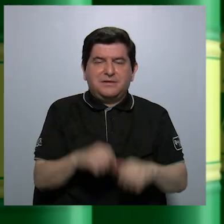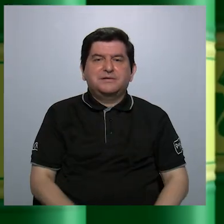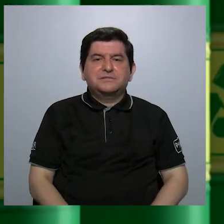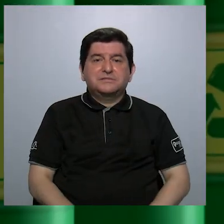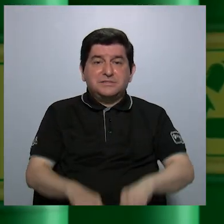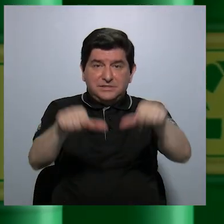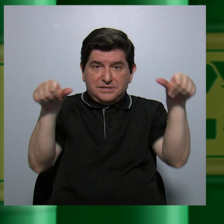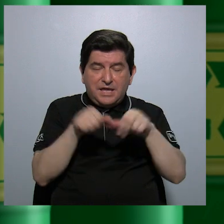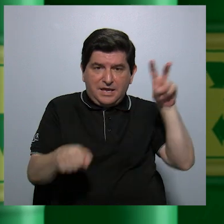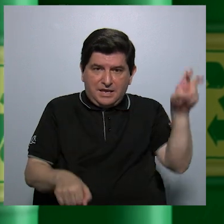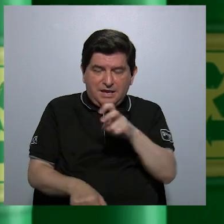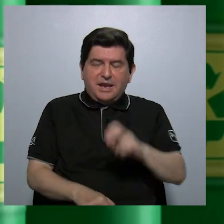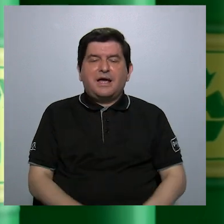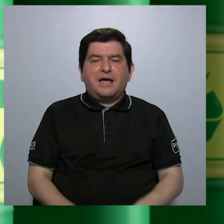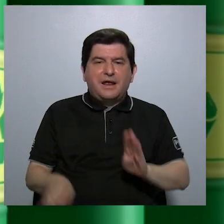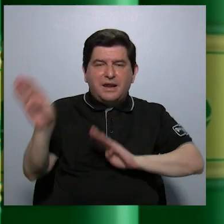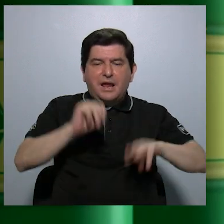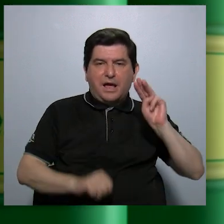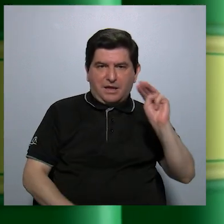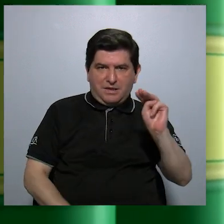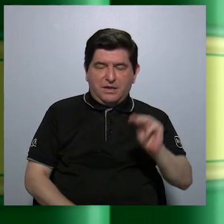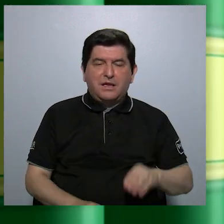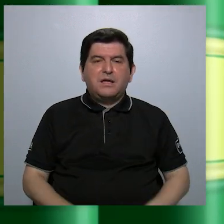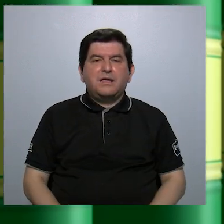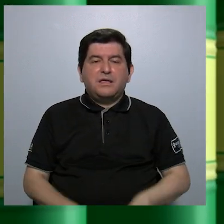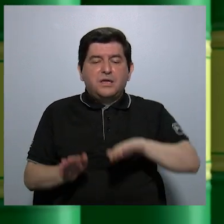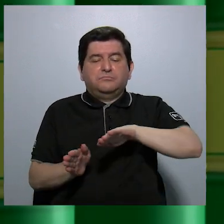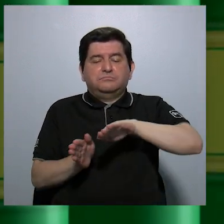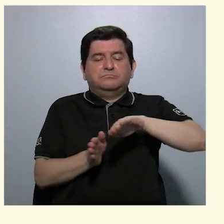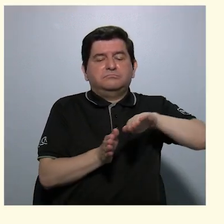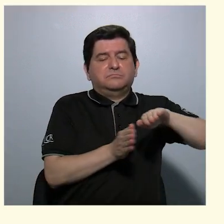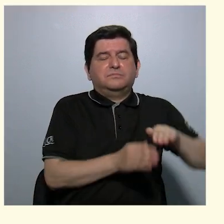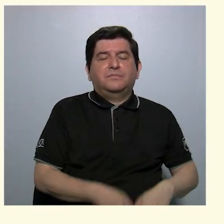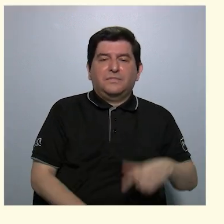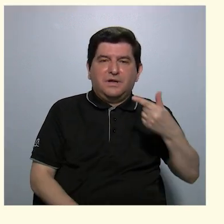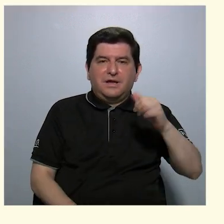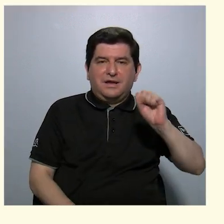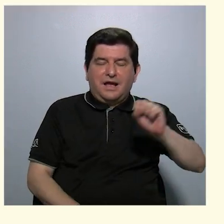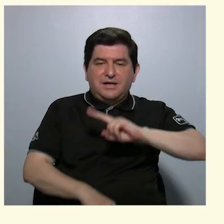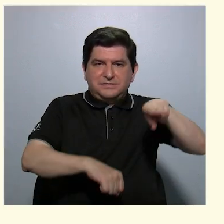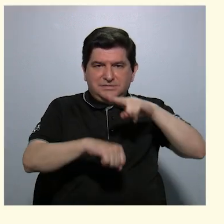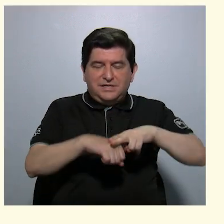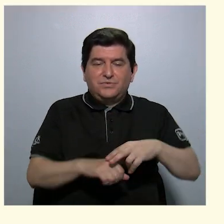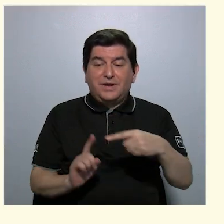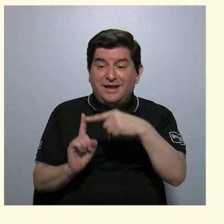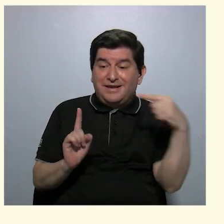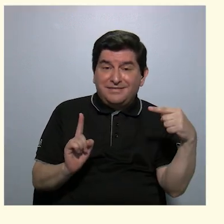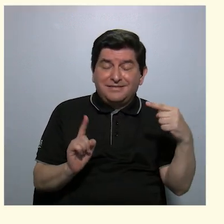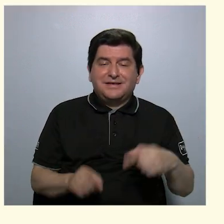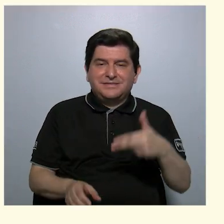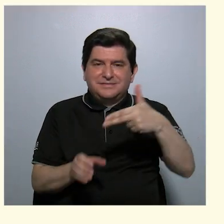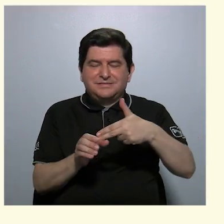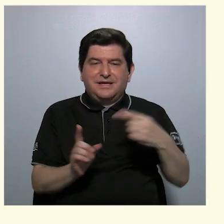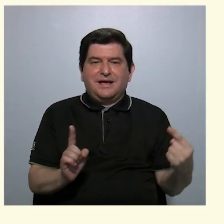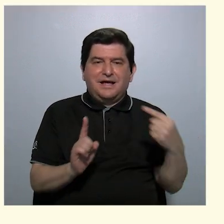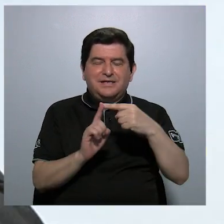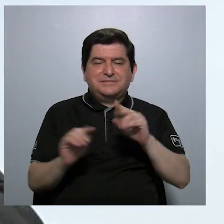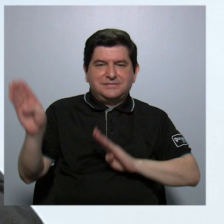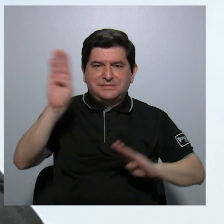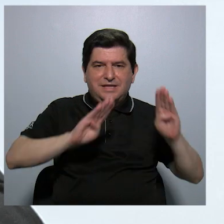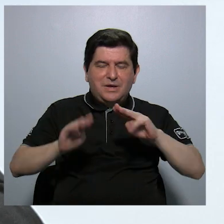energética en el sector transporte el biometano. Y poco a poco ir desplazando el gas natural proveniente de petróleo con el